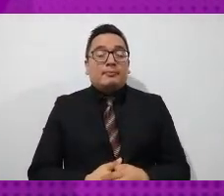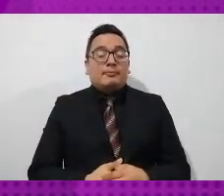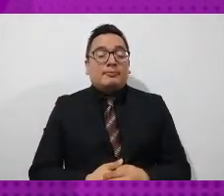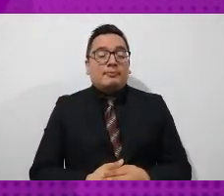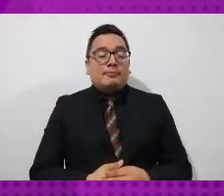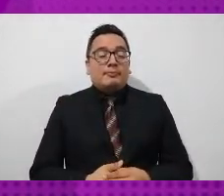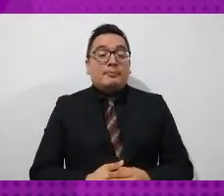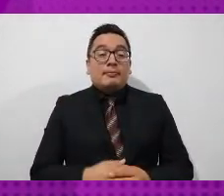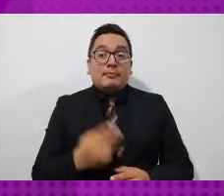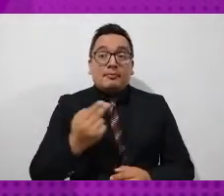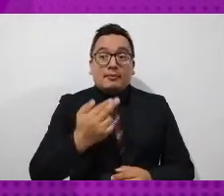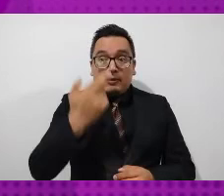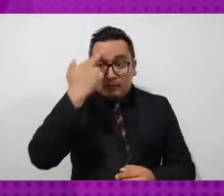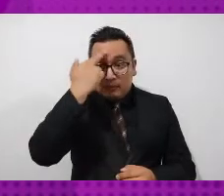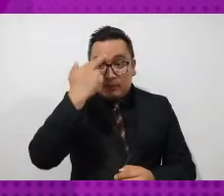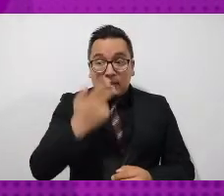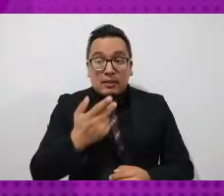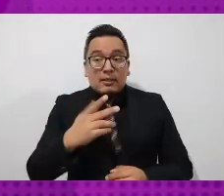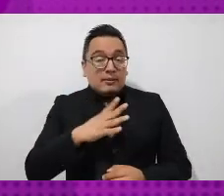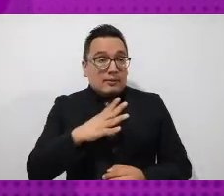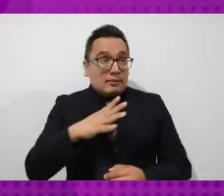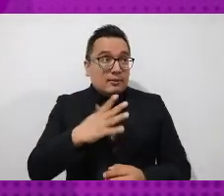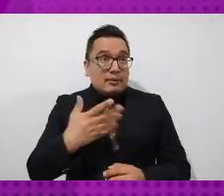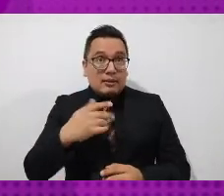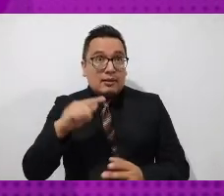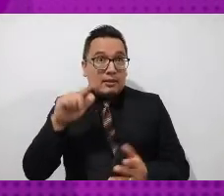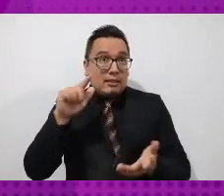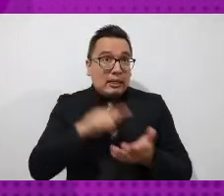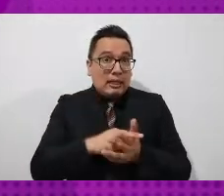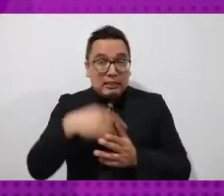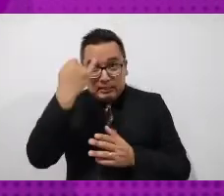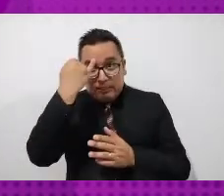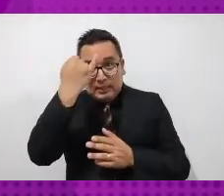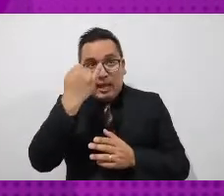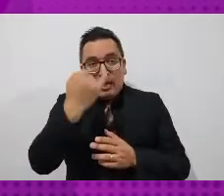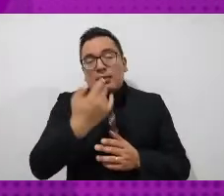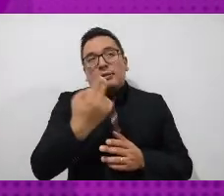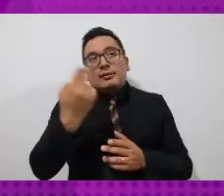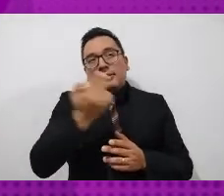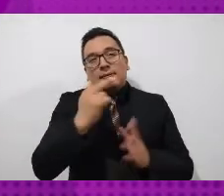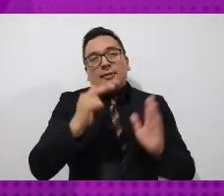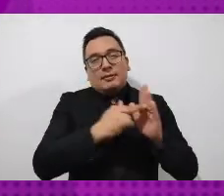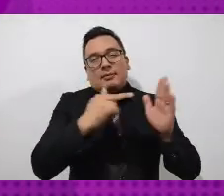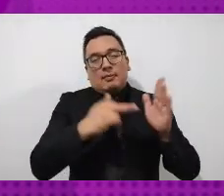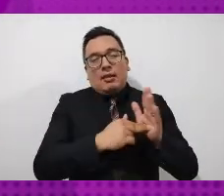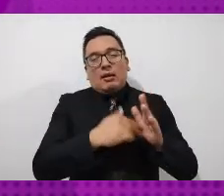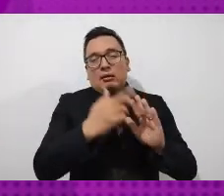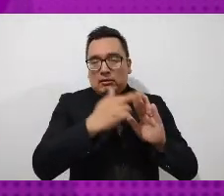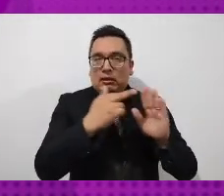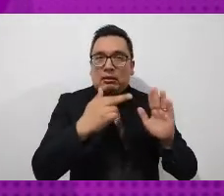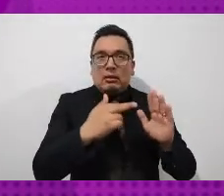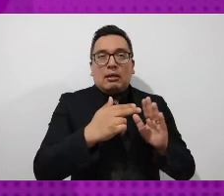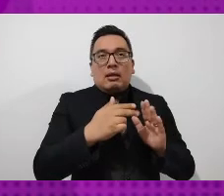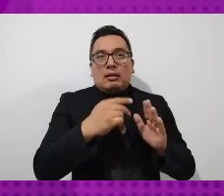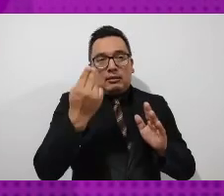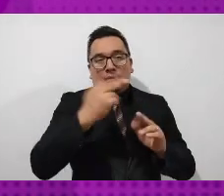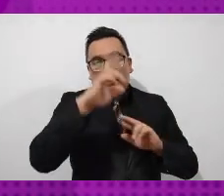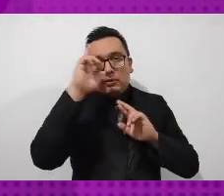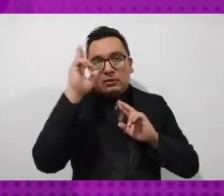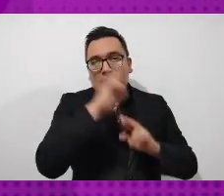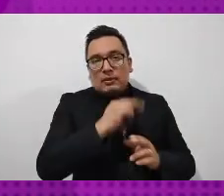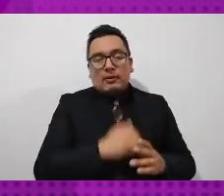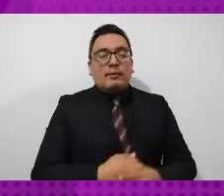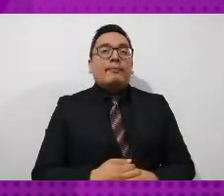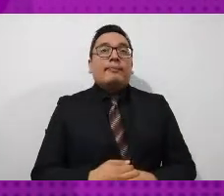que recordar que toda iniciativa se sujeta al proceso legislativo que establece la Constitución. Nosotros